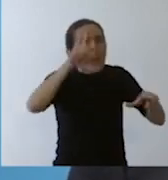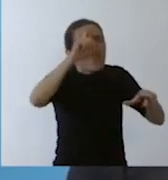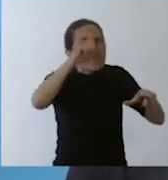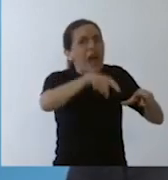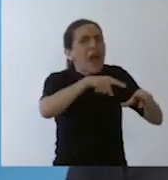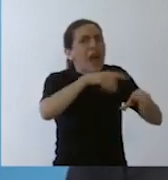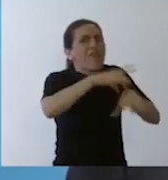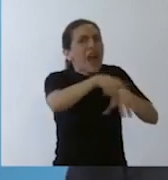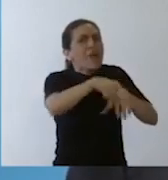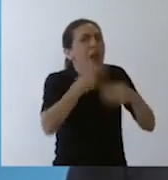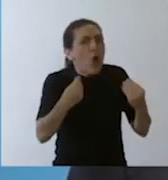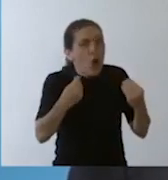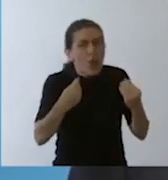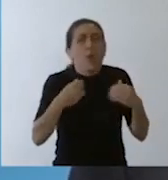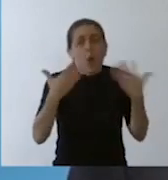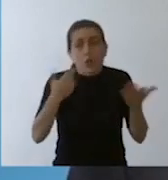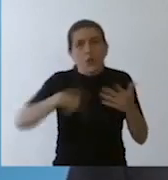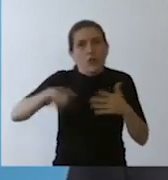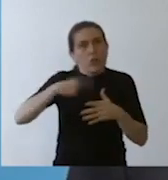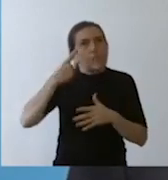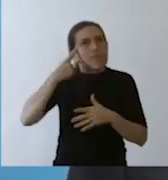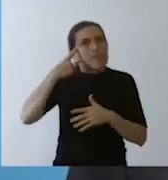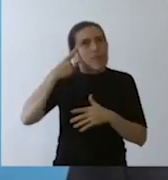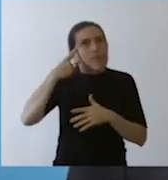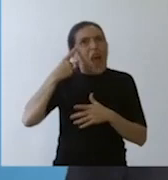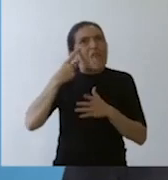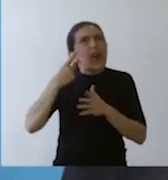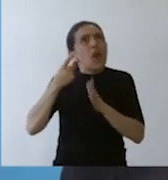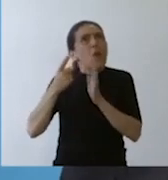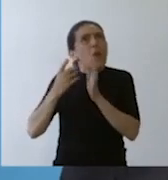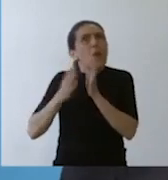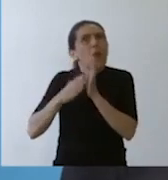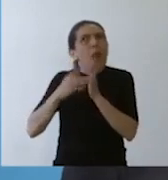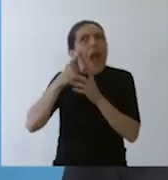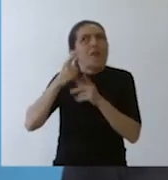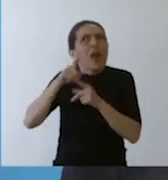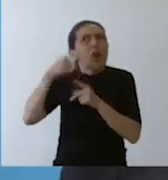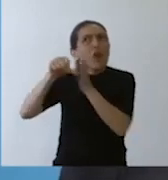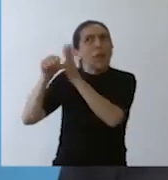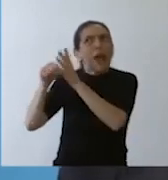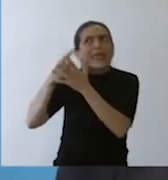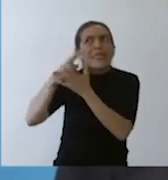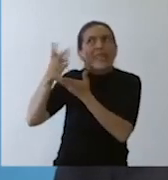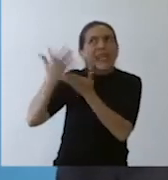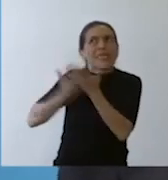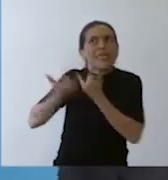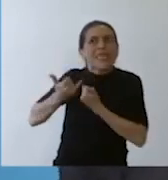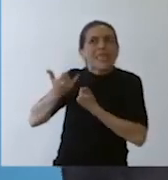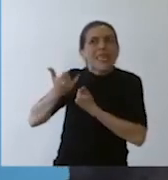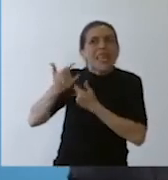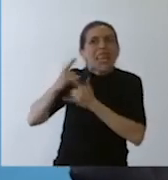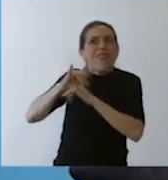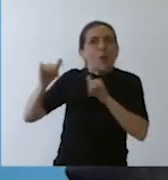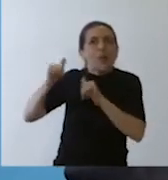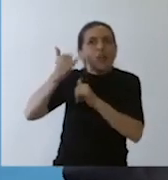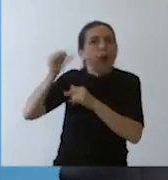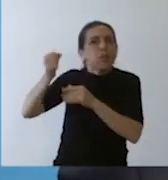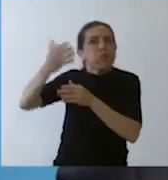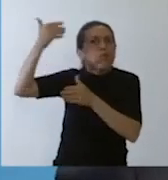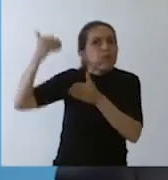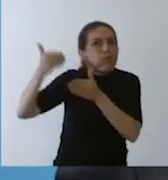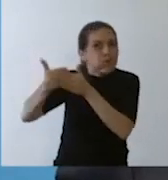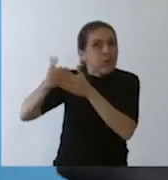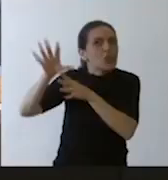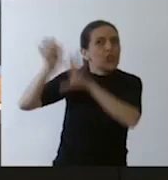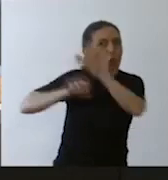estamos buscando la evidencia de otros lugares que van anticipados y que tienen mucho más experiencia en esta fase,